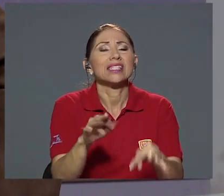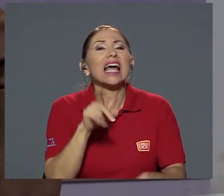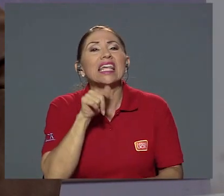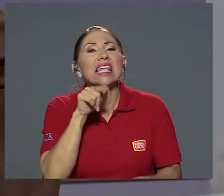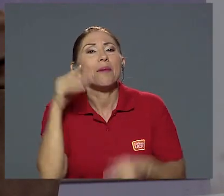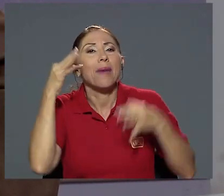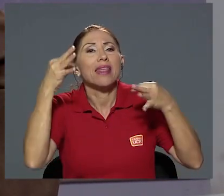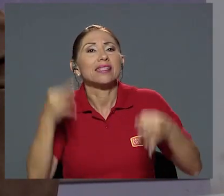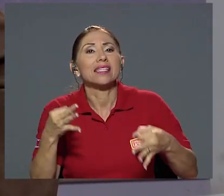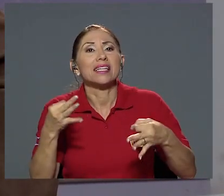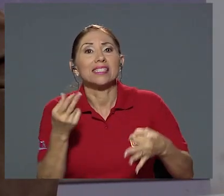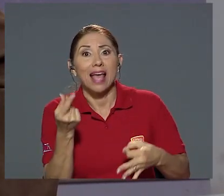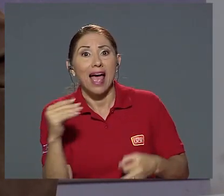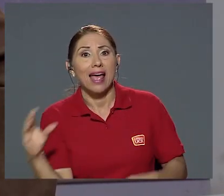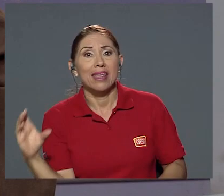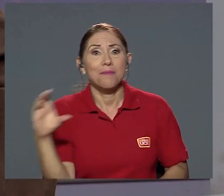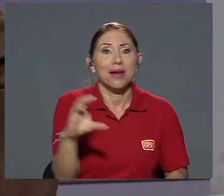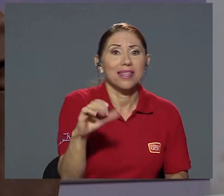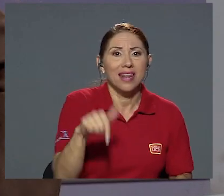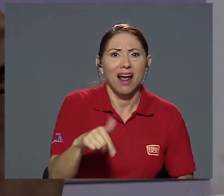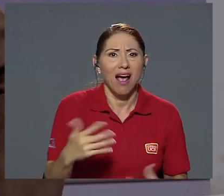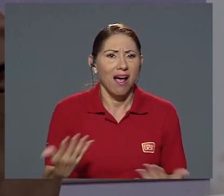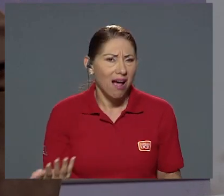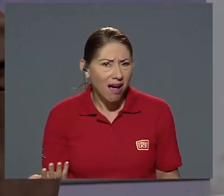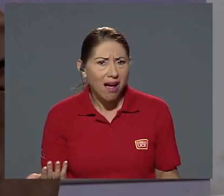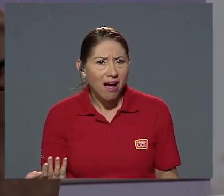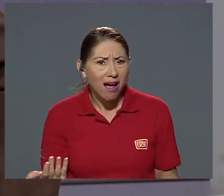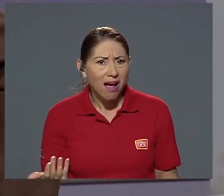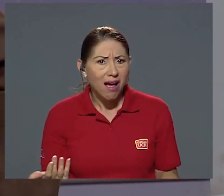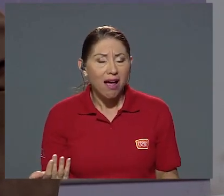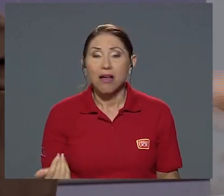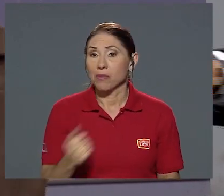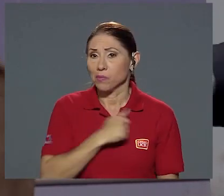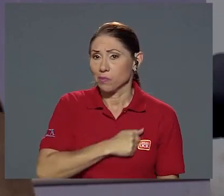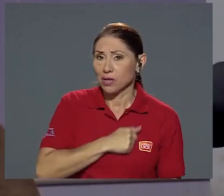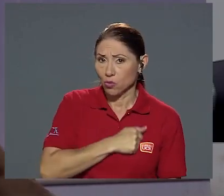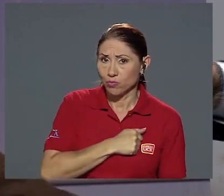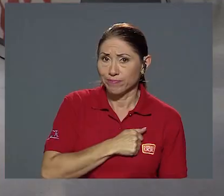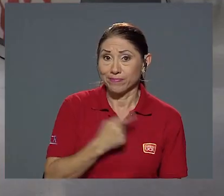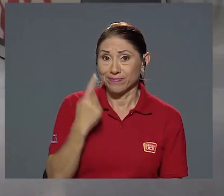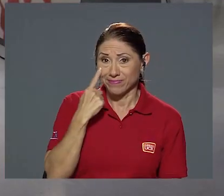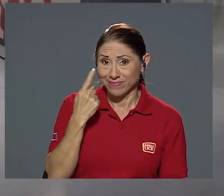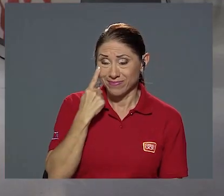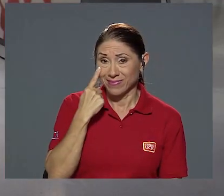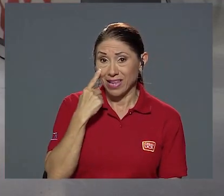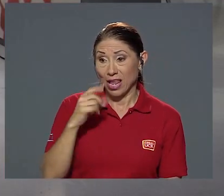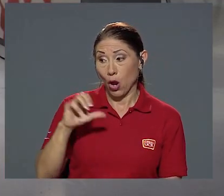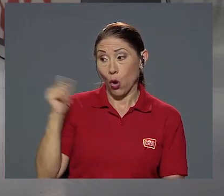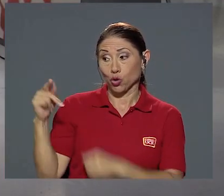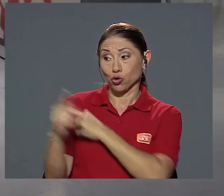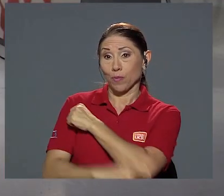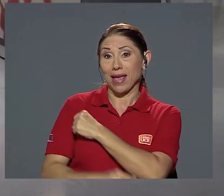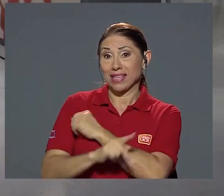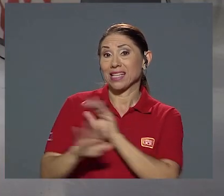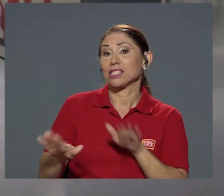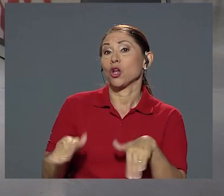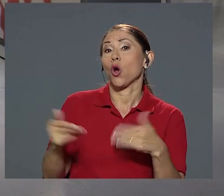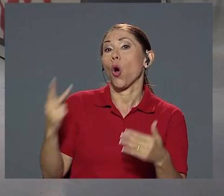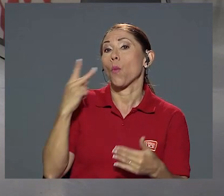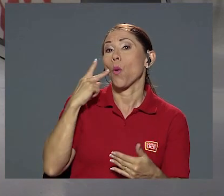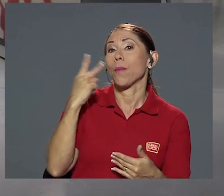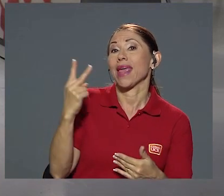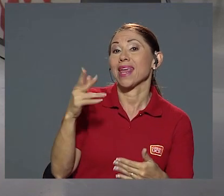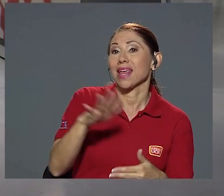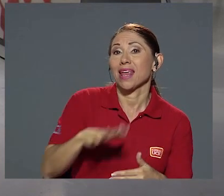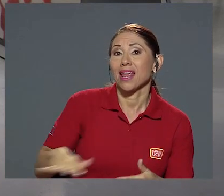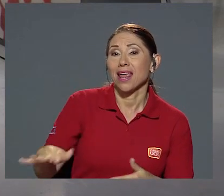va a decidirse a invertir acá? Pues hay Porque, que... Alberto, perdón, de hecho la mirada externa es una mirada que nos ve